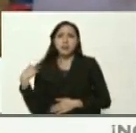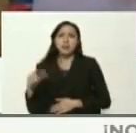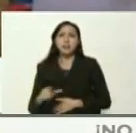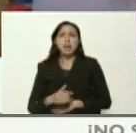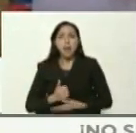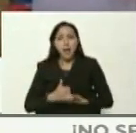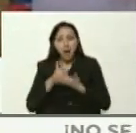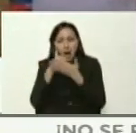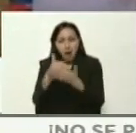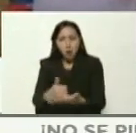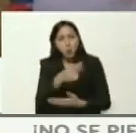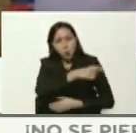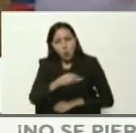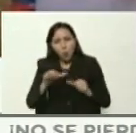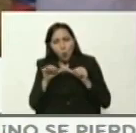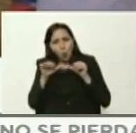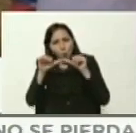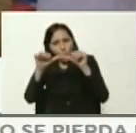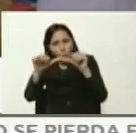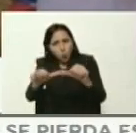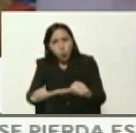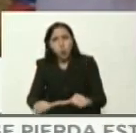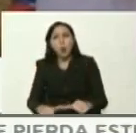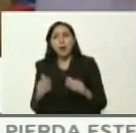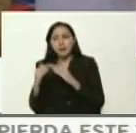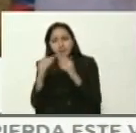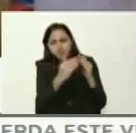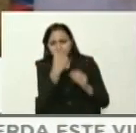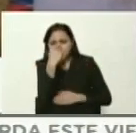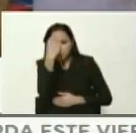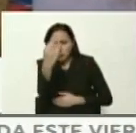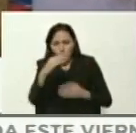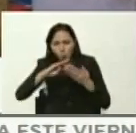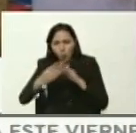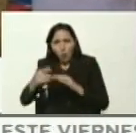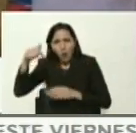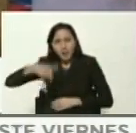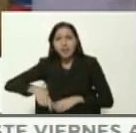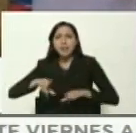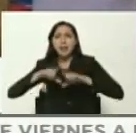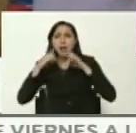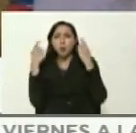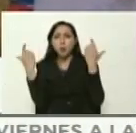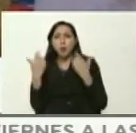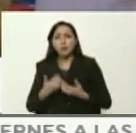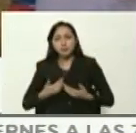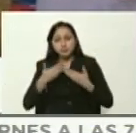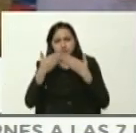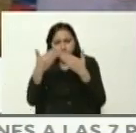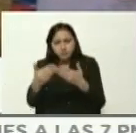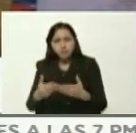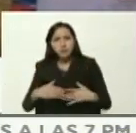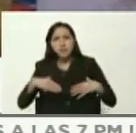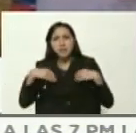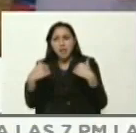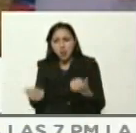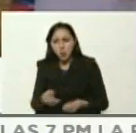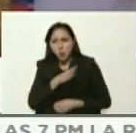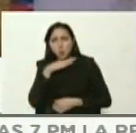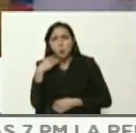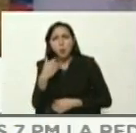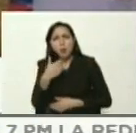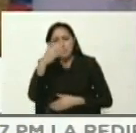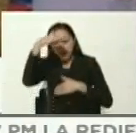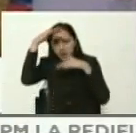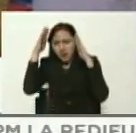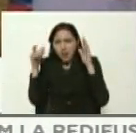ayudando constantemente a llegar a cada casa, a cada barrio de La Guaira, para llevarle salud al pueblo venezolano, para